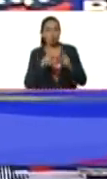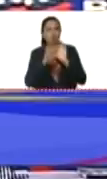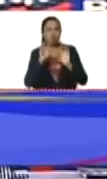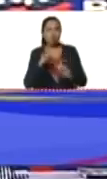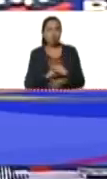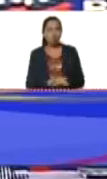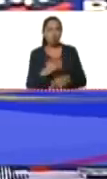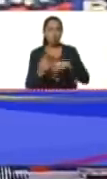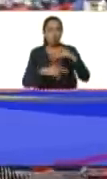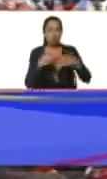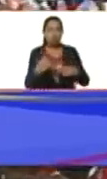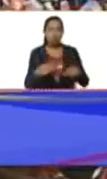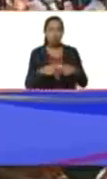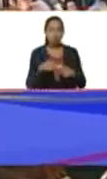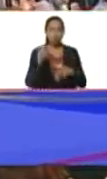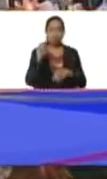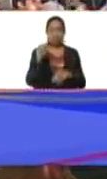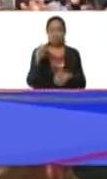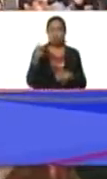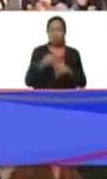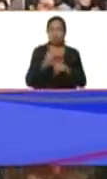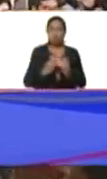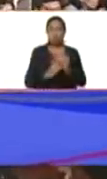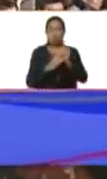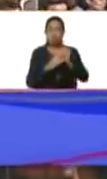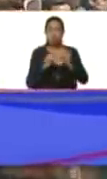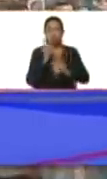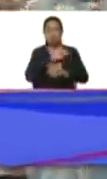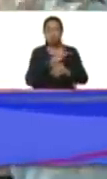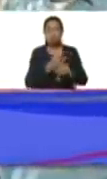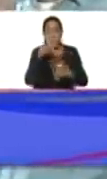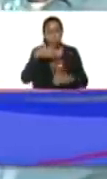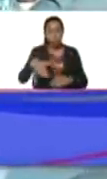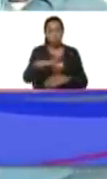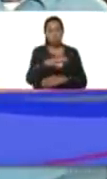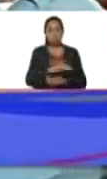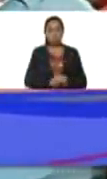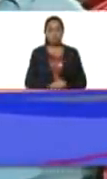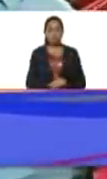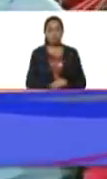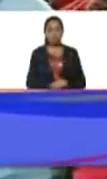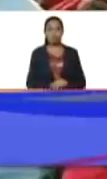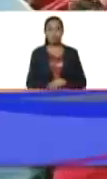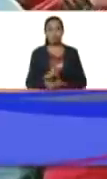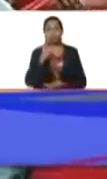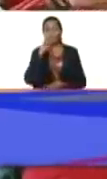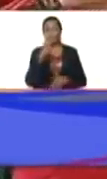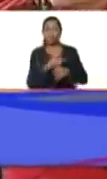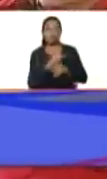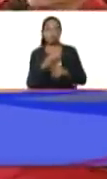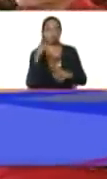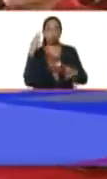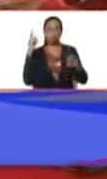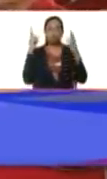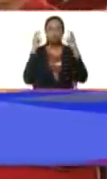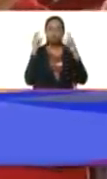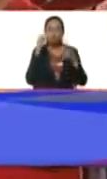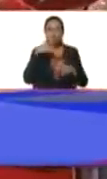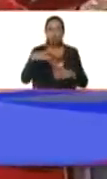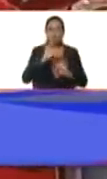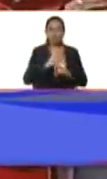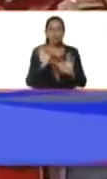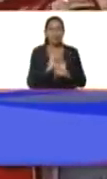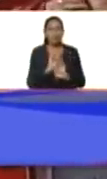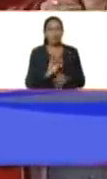de la revolución que no gobierne con el poder popular, que no gobierne escuchando al pueblo, obedeciendo al